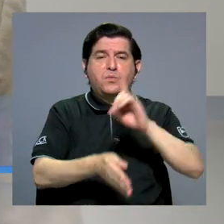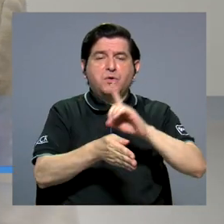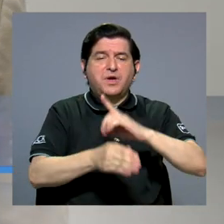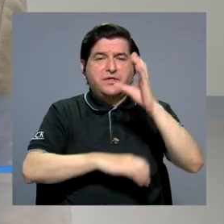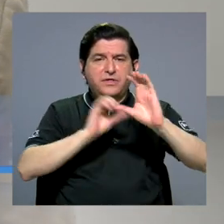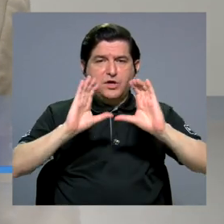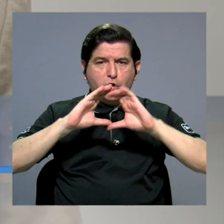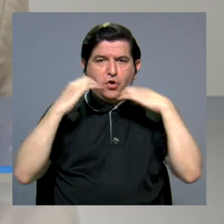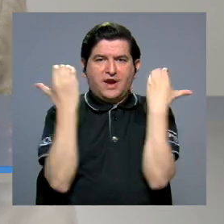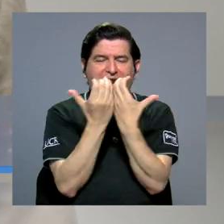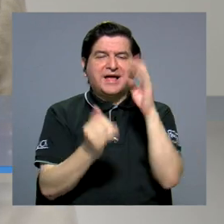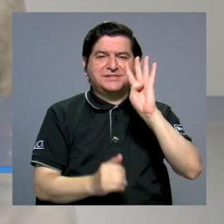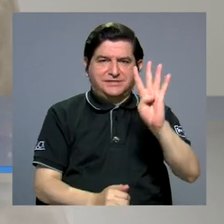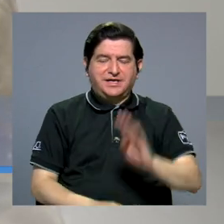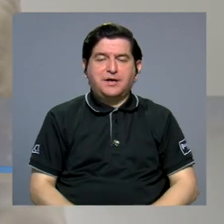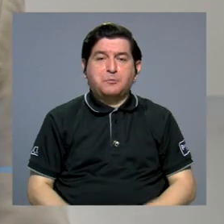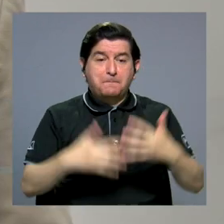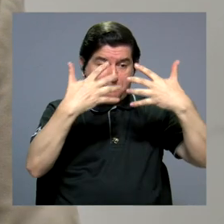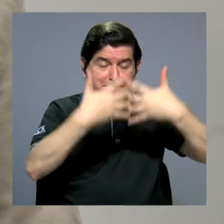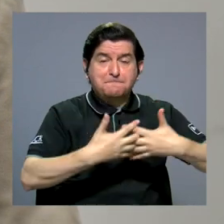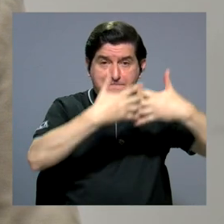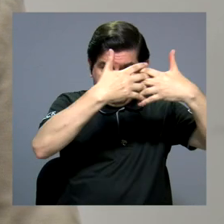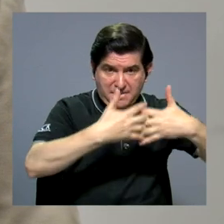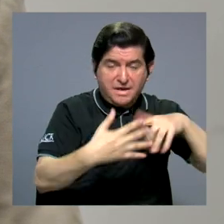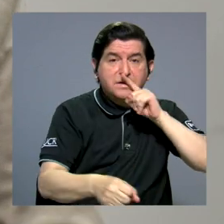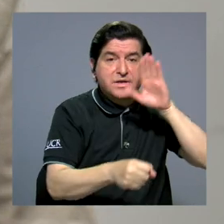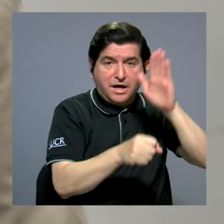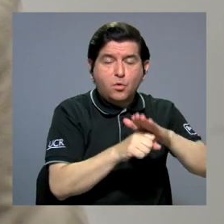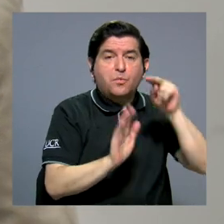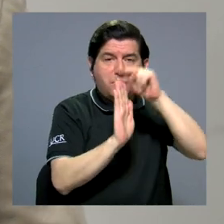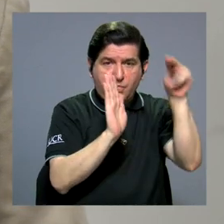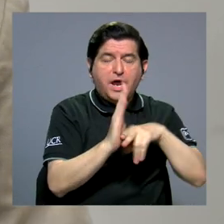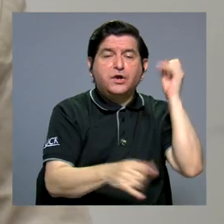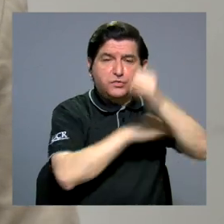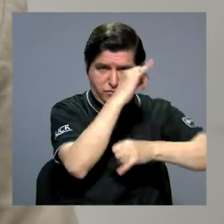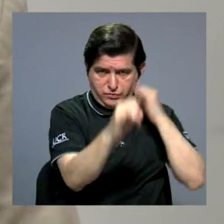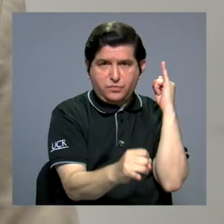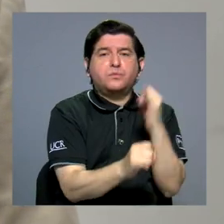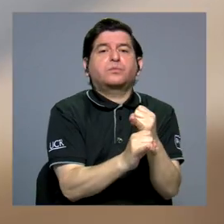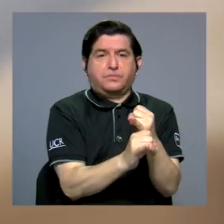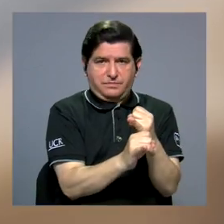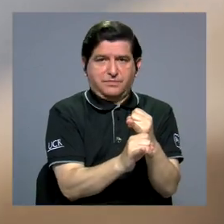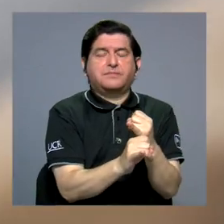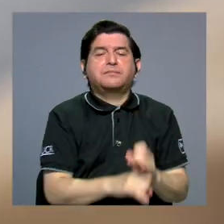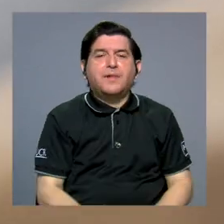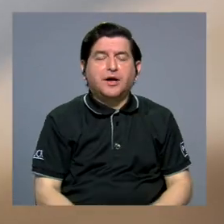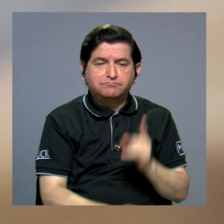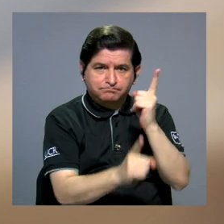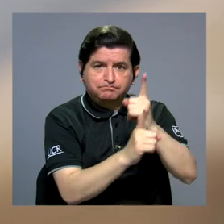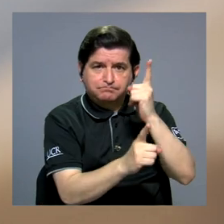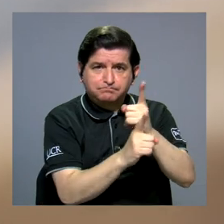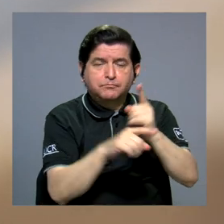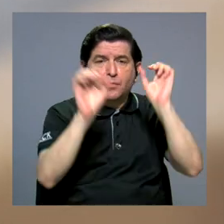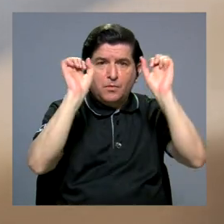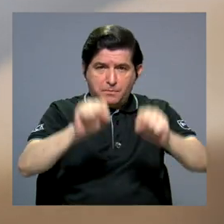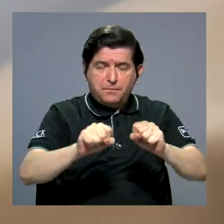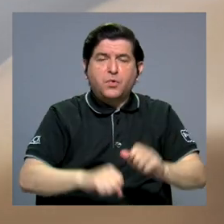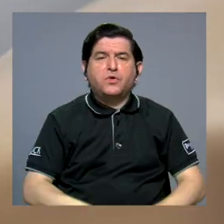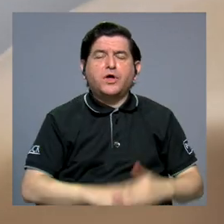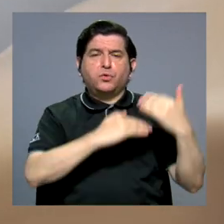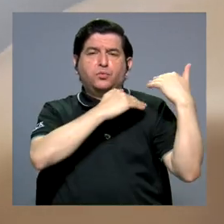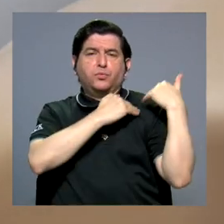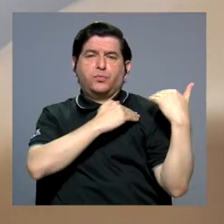clase 4. ¿Eso qué es? Es un aparato que cumple con estándares internacionales aptos para